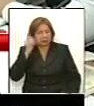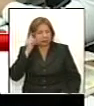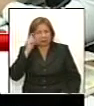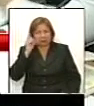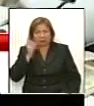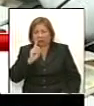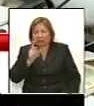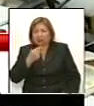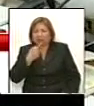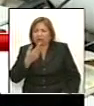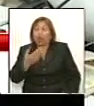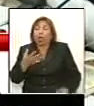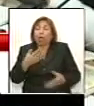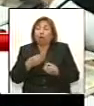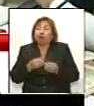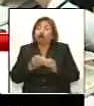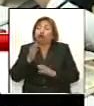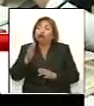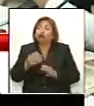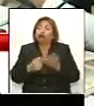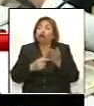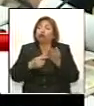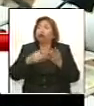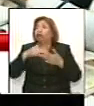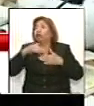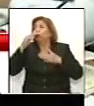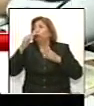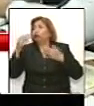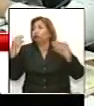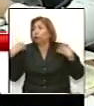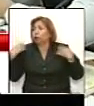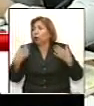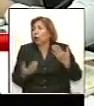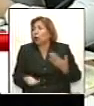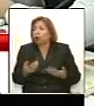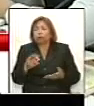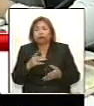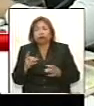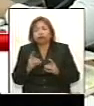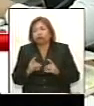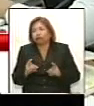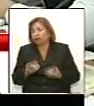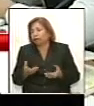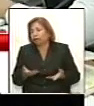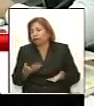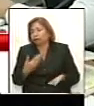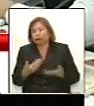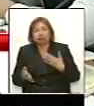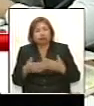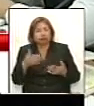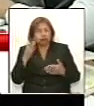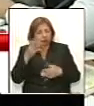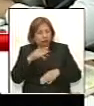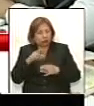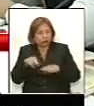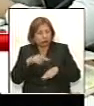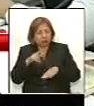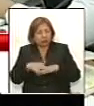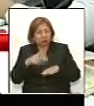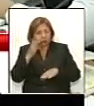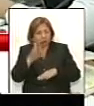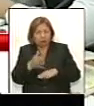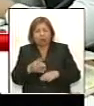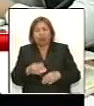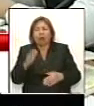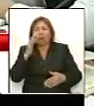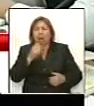tengo que ir a secuestros, o tengo que ir a alta tecnología, o tengo que ir a otro departamento. No, lo normal es que vayan a la comisaría. Su denuncia es recibida y